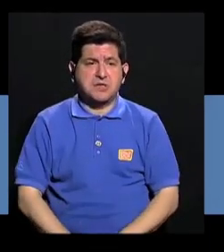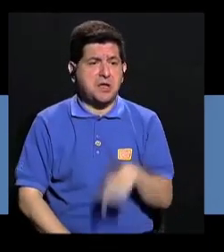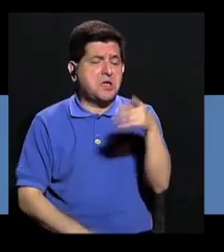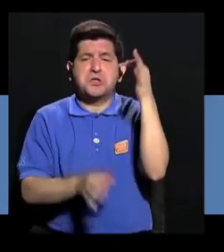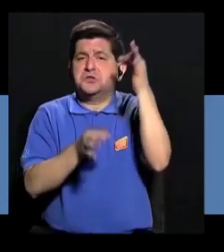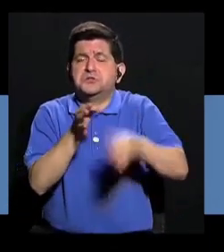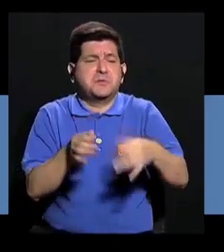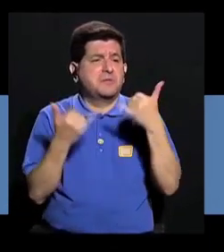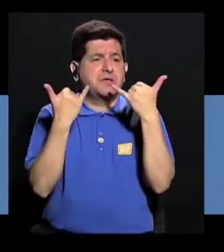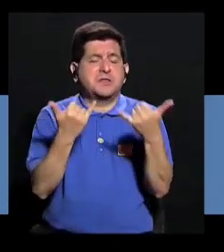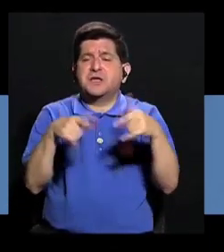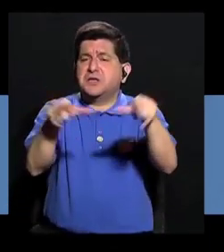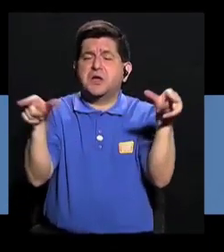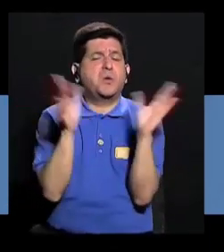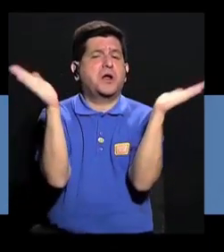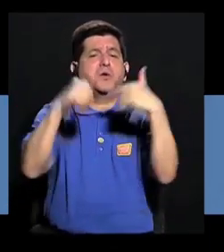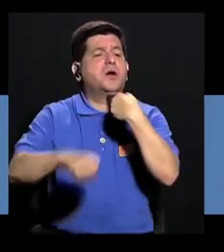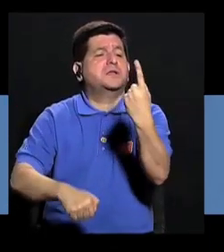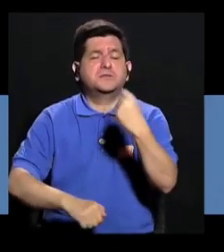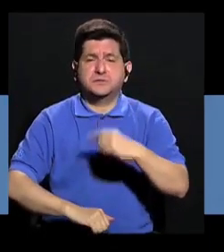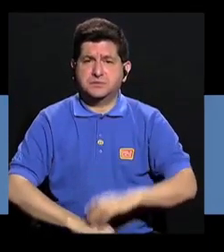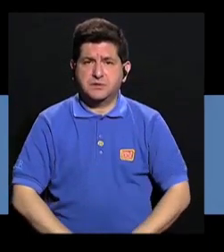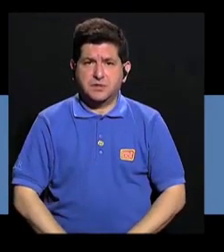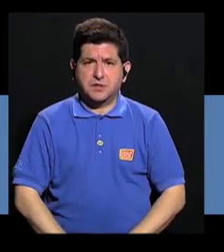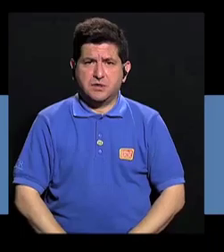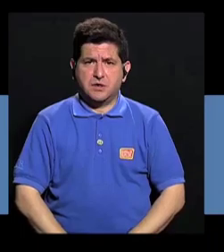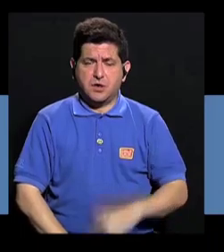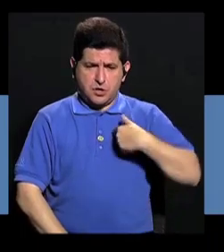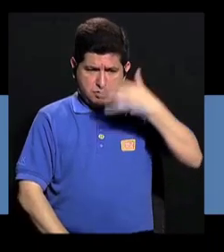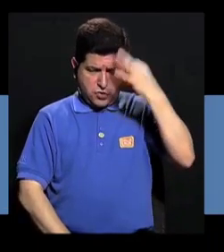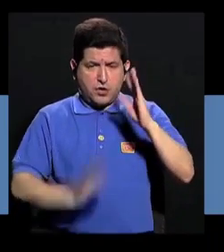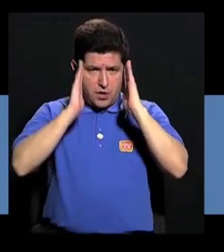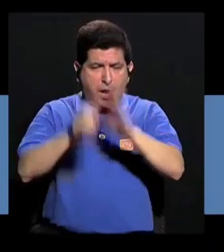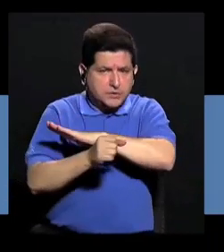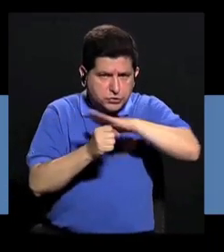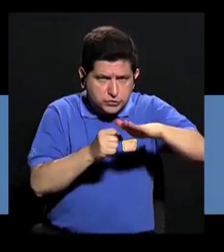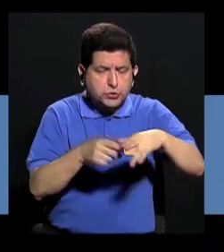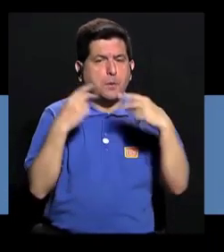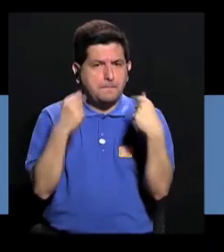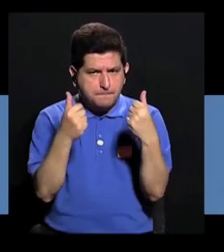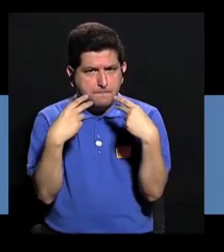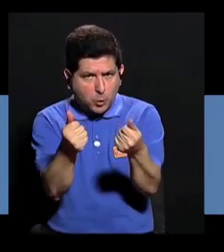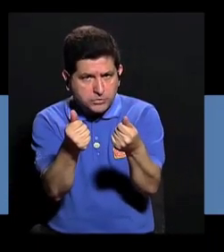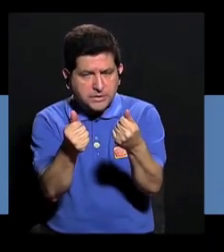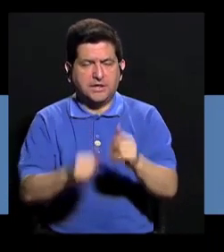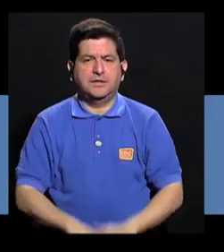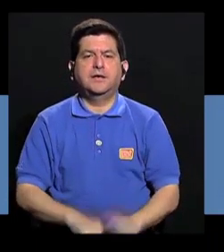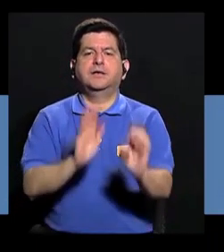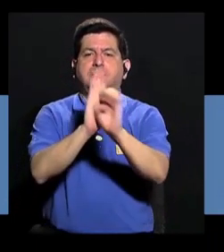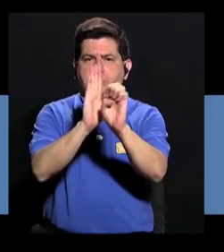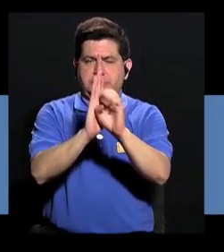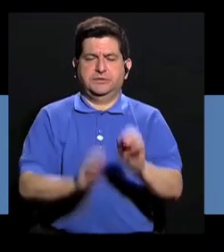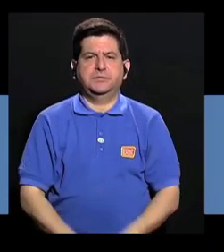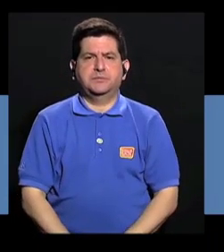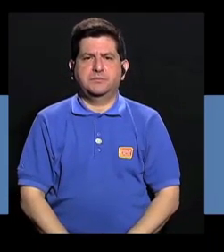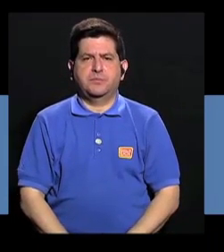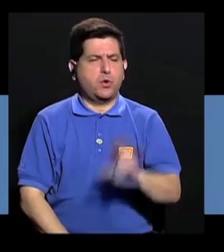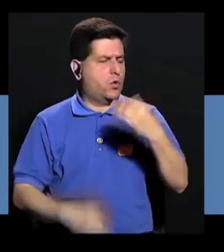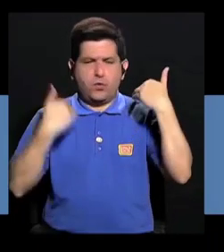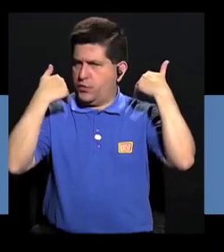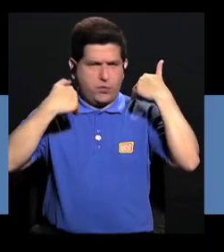simplemente le dicen, ya no hay campo. Para mí una atención integral y pronta. Por ejemplo,